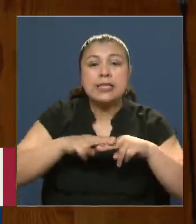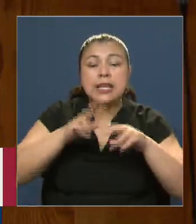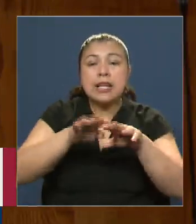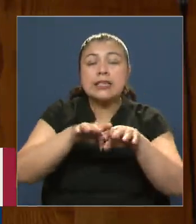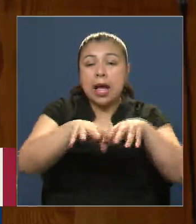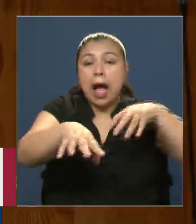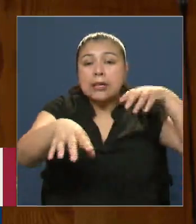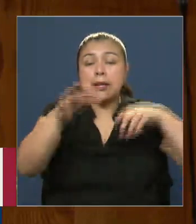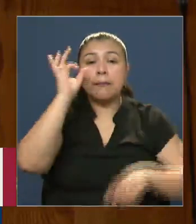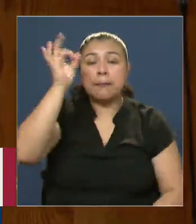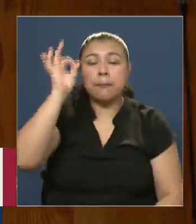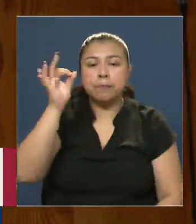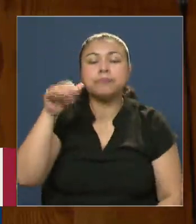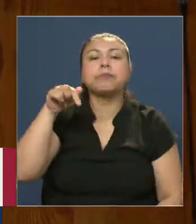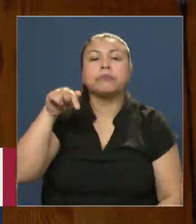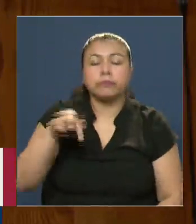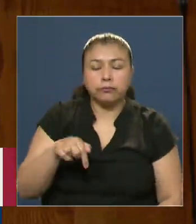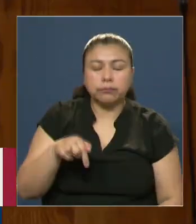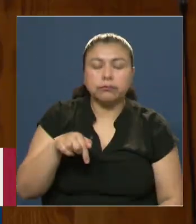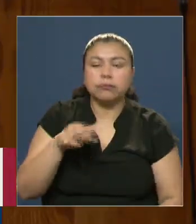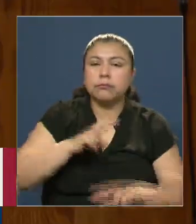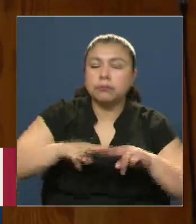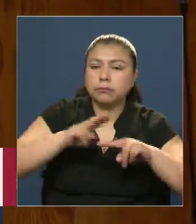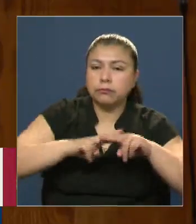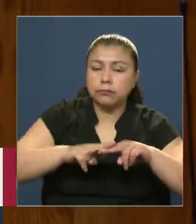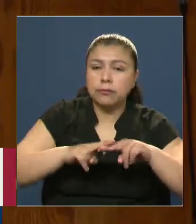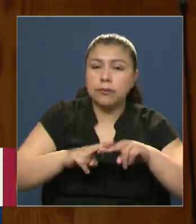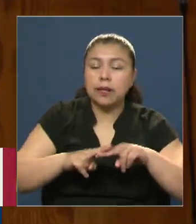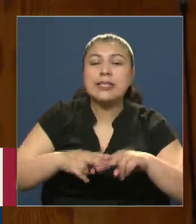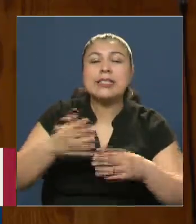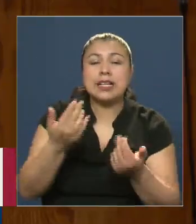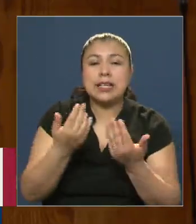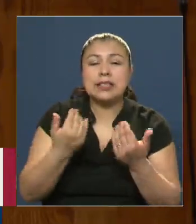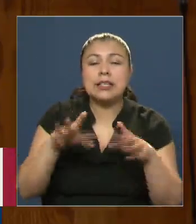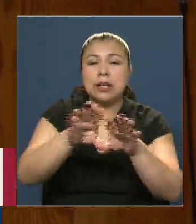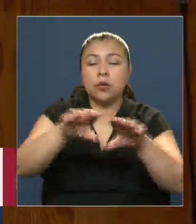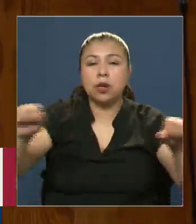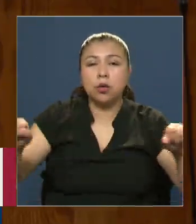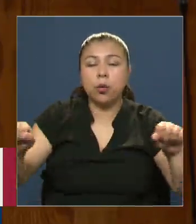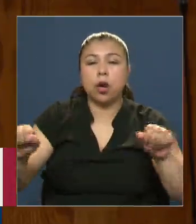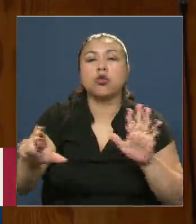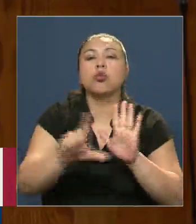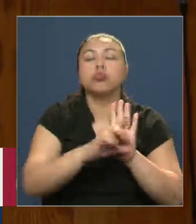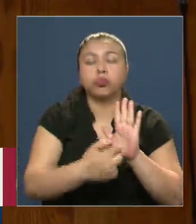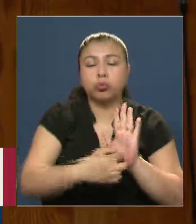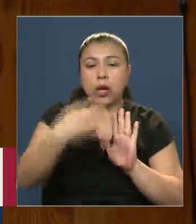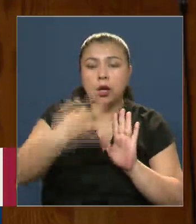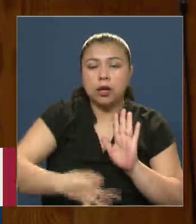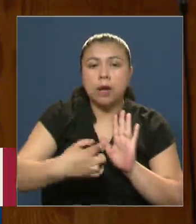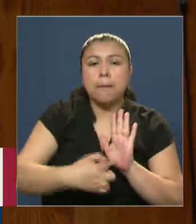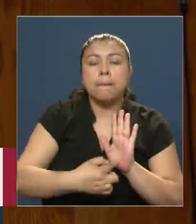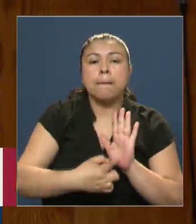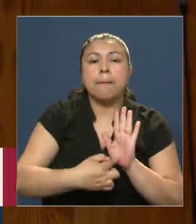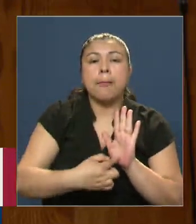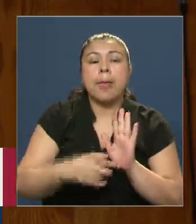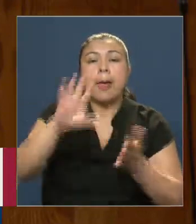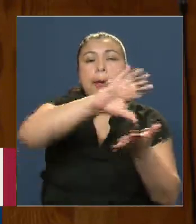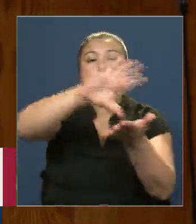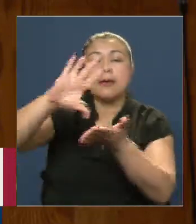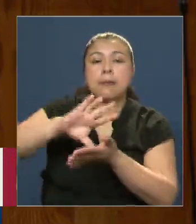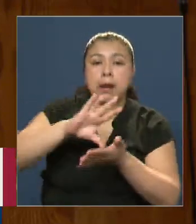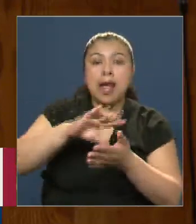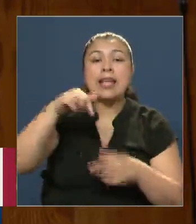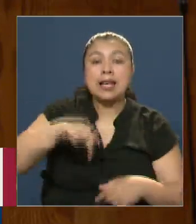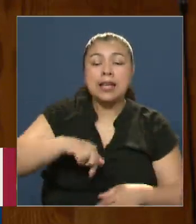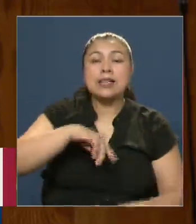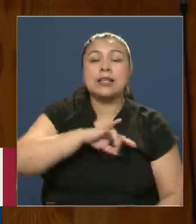la reunión del Comité Ejecutivo, se requiere contar con un acuerdo jurídicamente vinculante entre el país anfitrión y